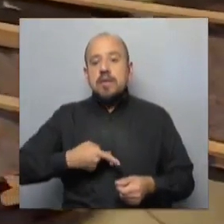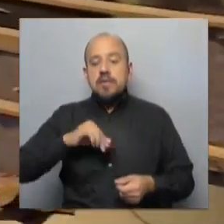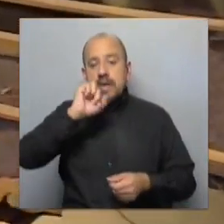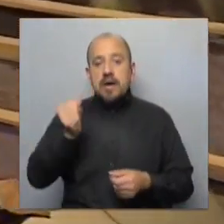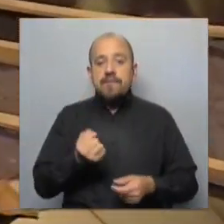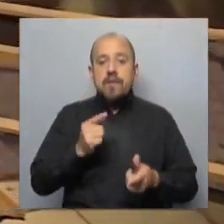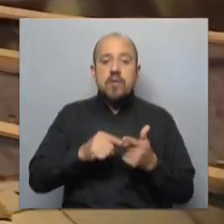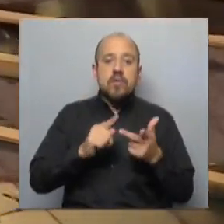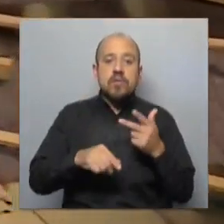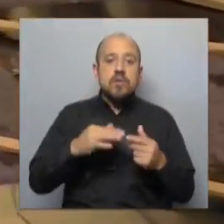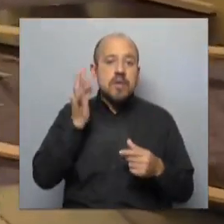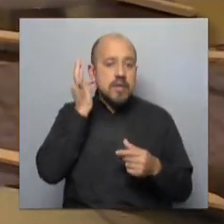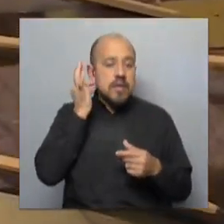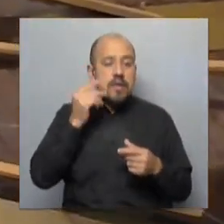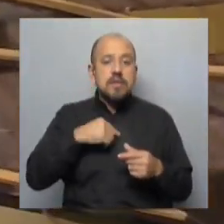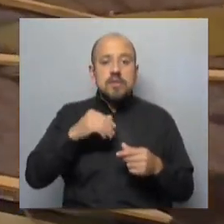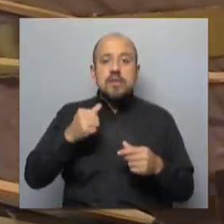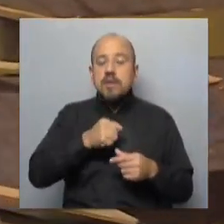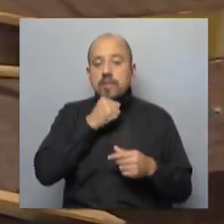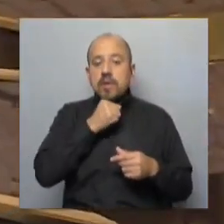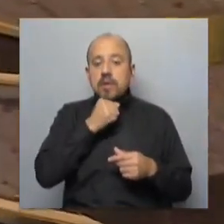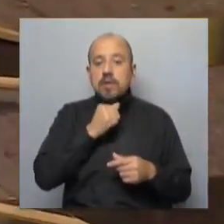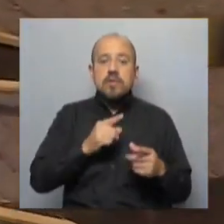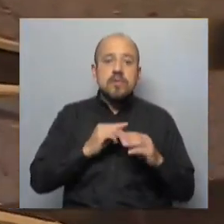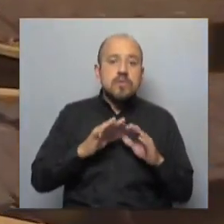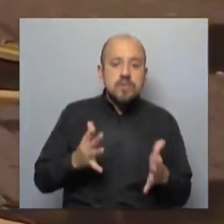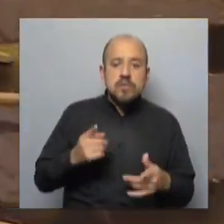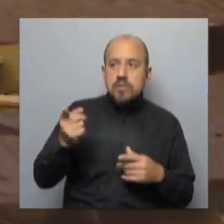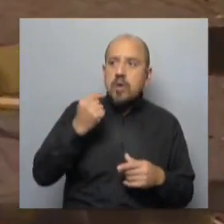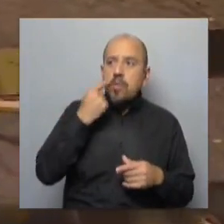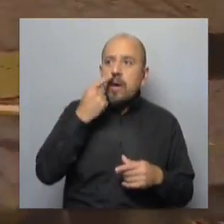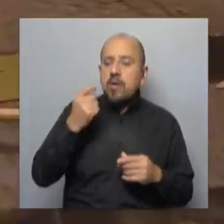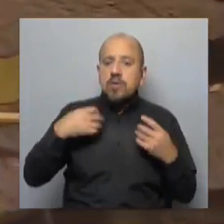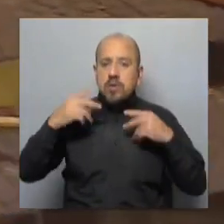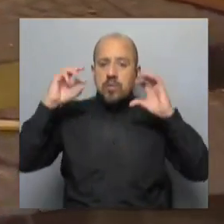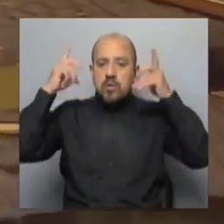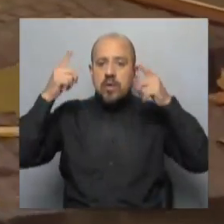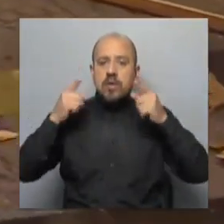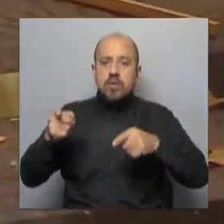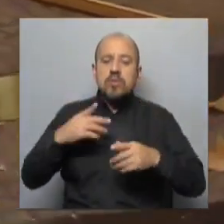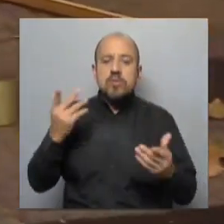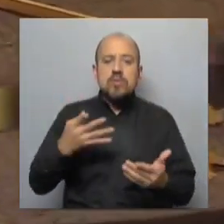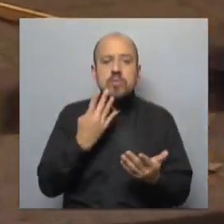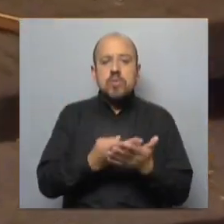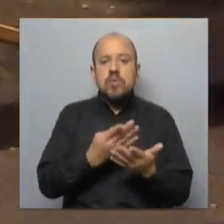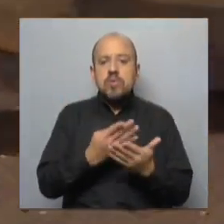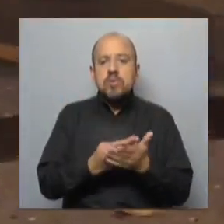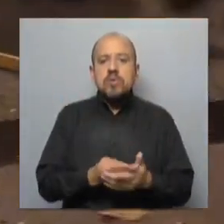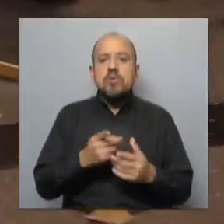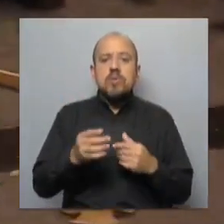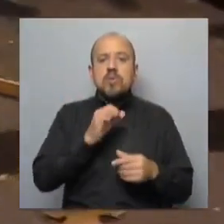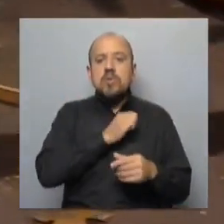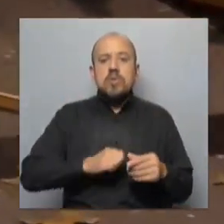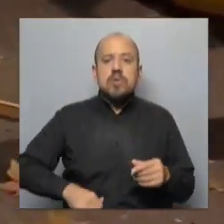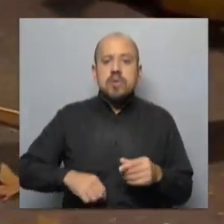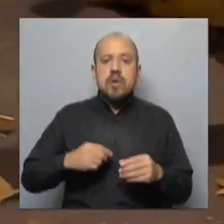niñas y las ancianas no queremos que nos sigan rompiendo los golpes de varones violentos que matan violan y prostituyen avalados por un estado